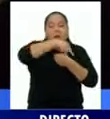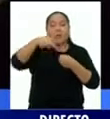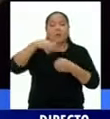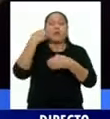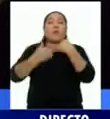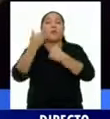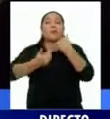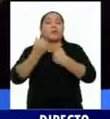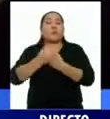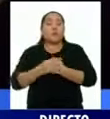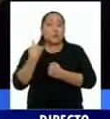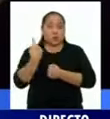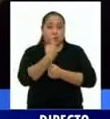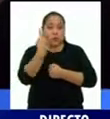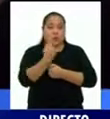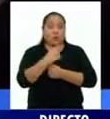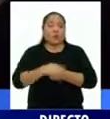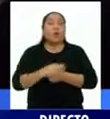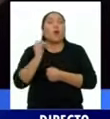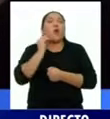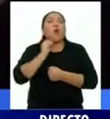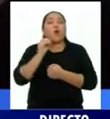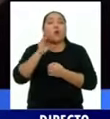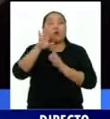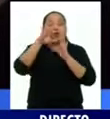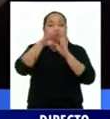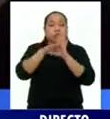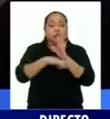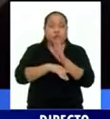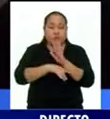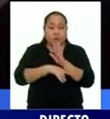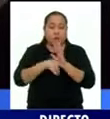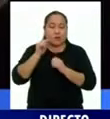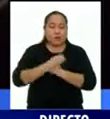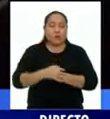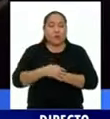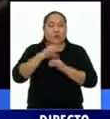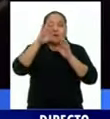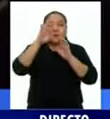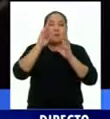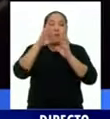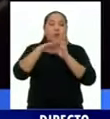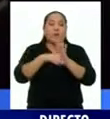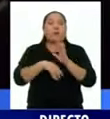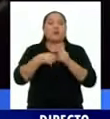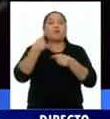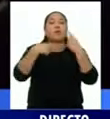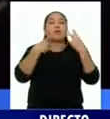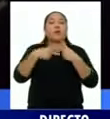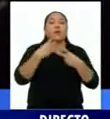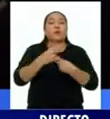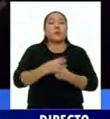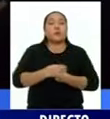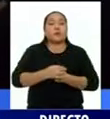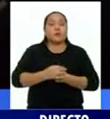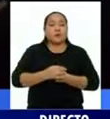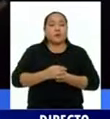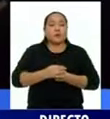de aislamiento, los recortes que ha tenido la población económicamente activa y cómo es que progresivamente se viene